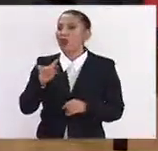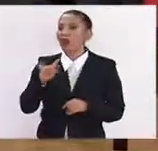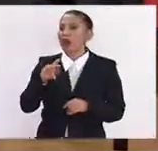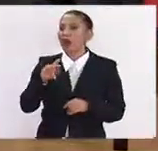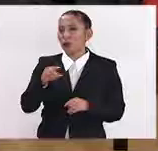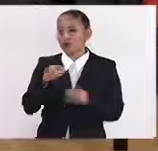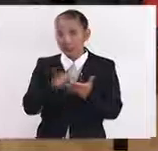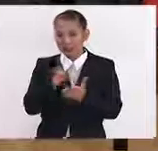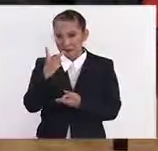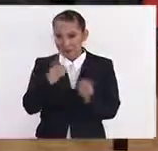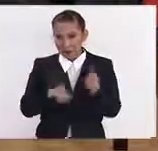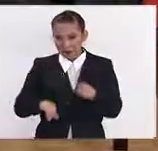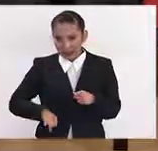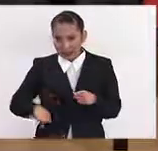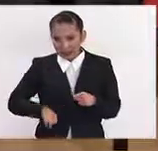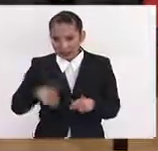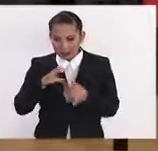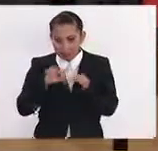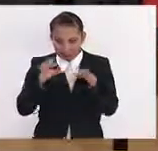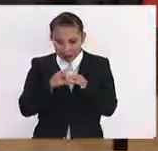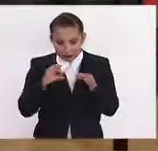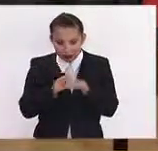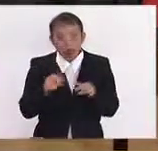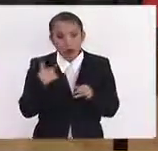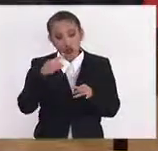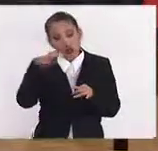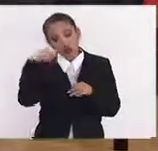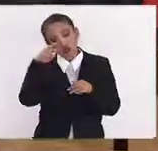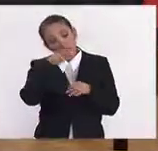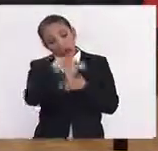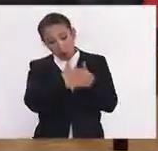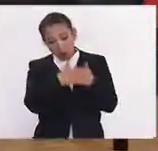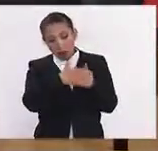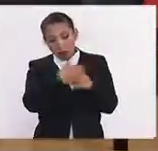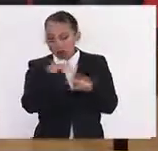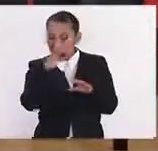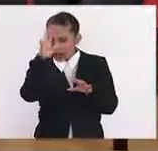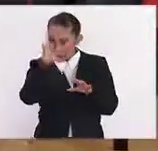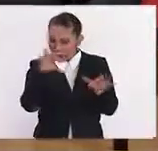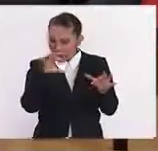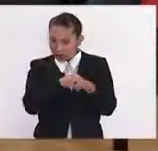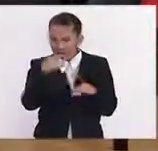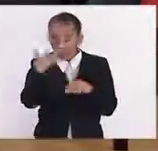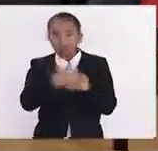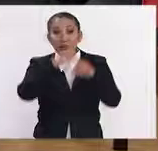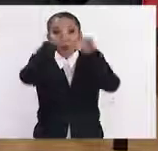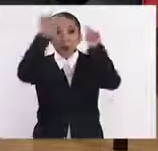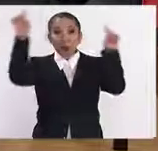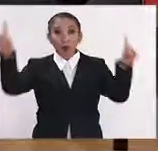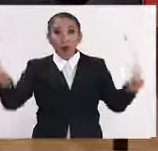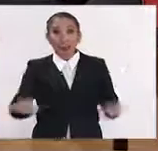Urbano, por estar con nosotros. Muy interesante charla, y pues nos vemos pronto. Ya te quedamos. Hicimos un acuerdo cuando presentes. Ya hicimos un